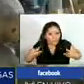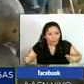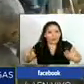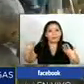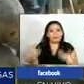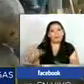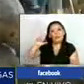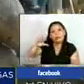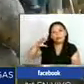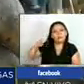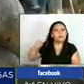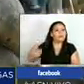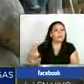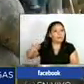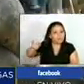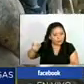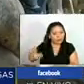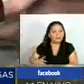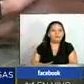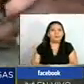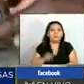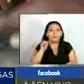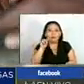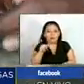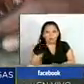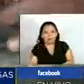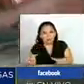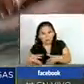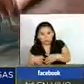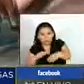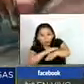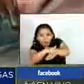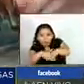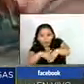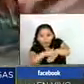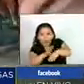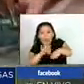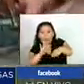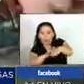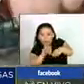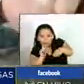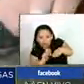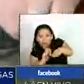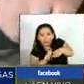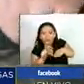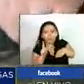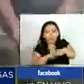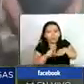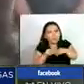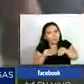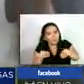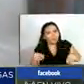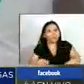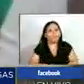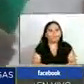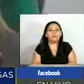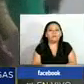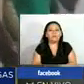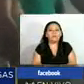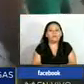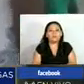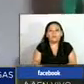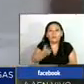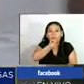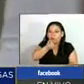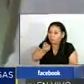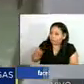tres generaciones. La caza furtiva por su caparazón y carne son las principales causas de su declinación. La información